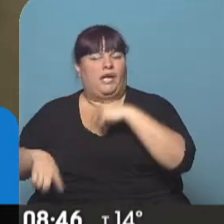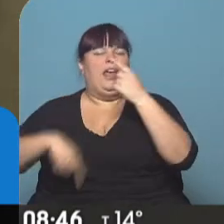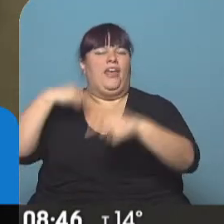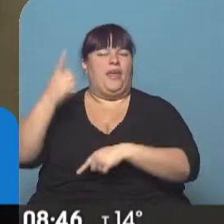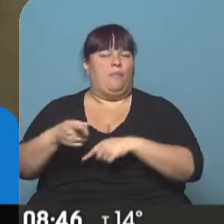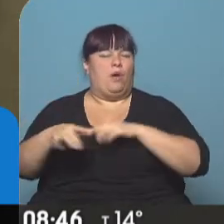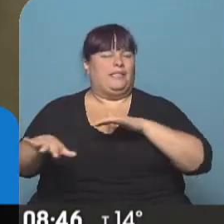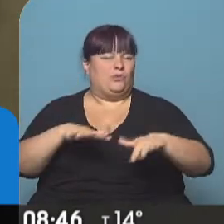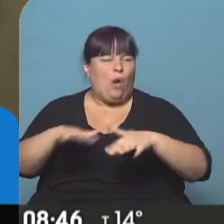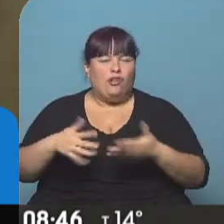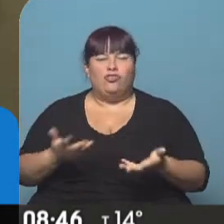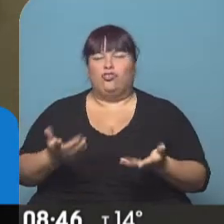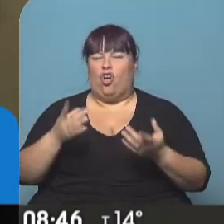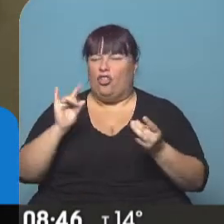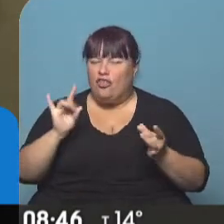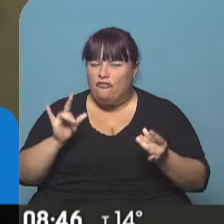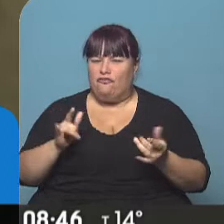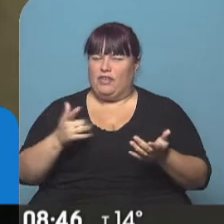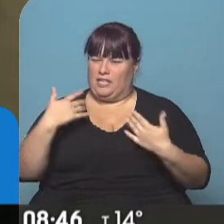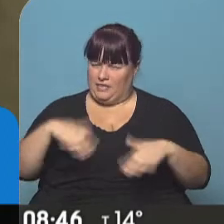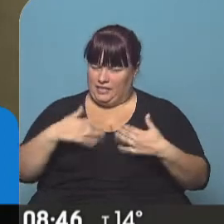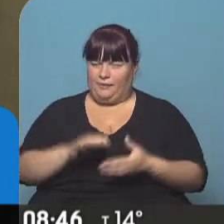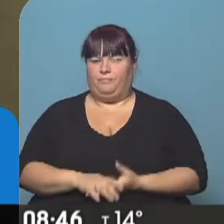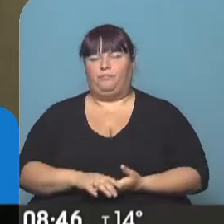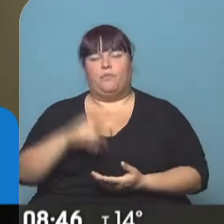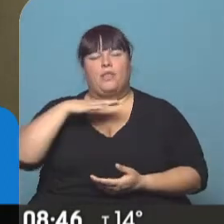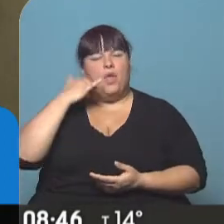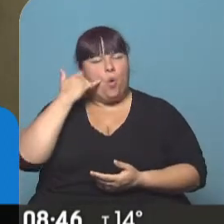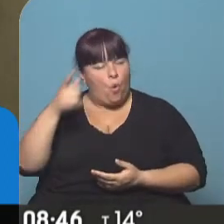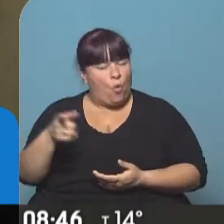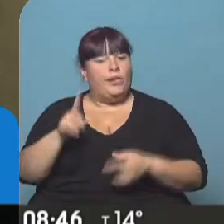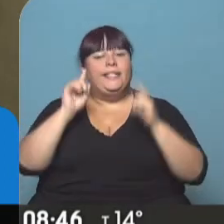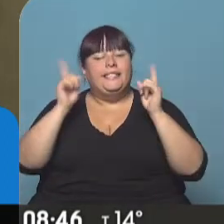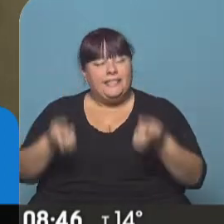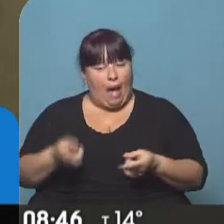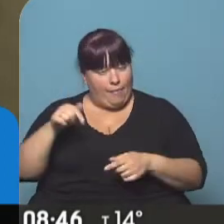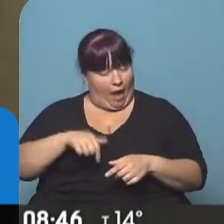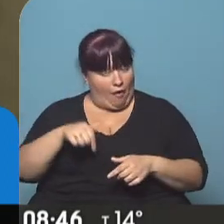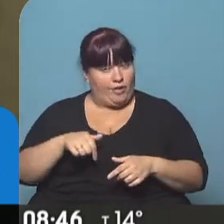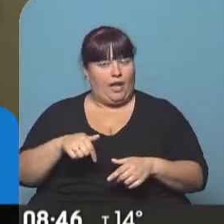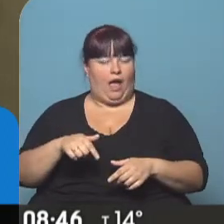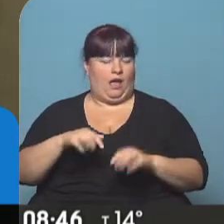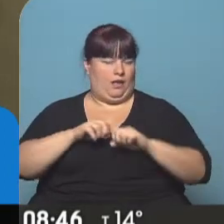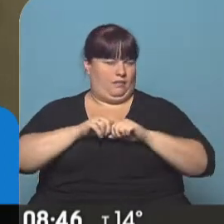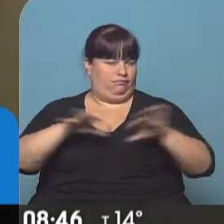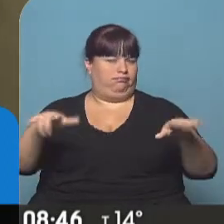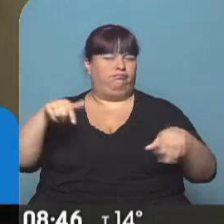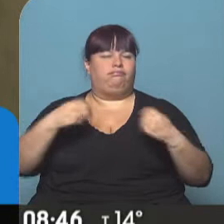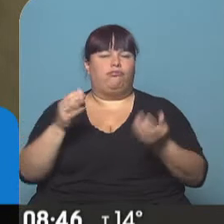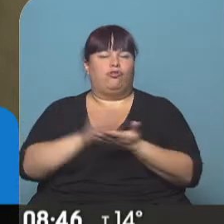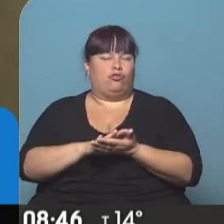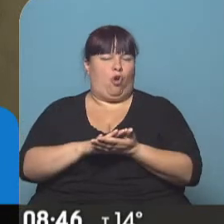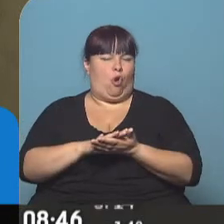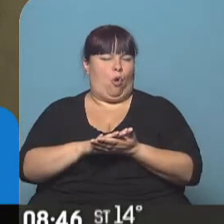situaciones difíciles y muy duras en los jujeños y también ahora repercutió en